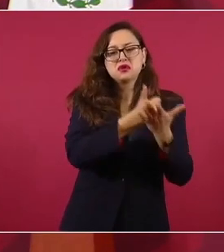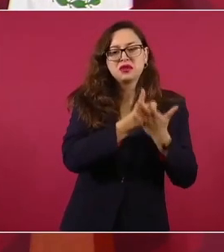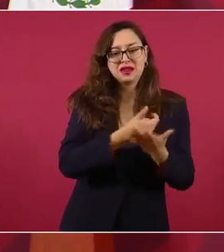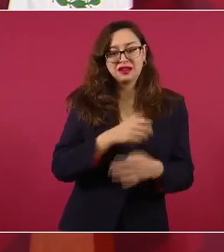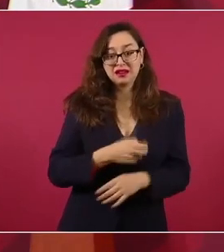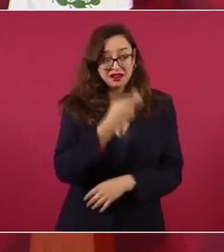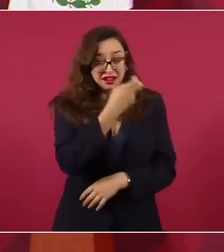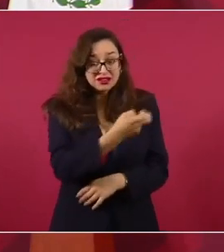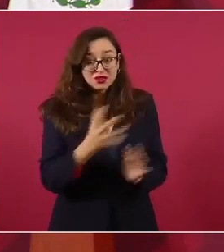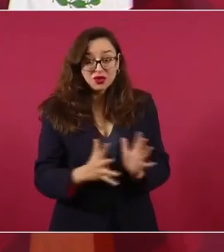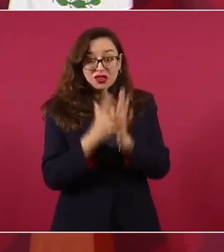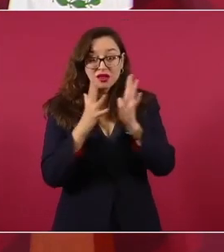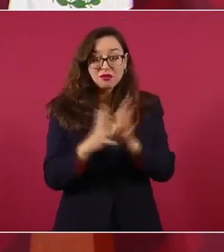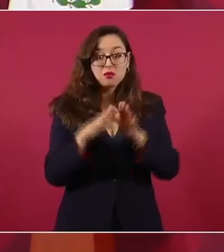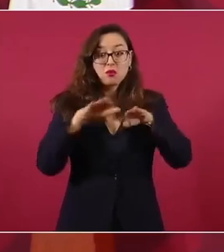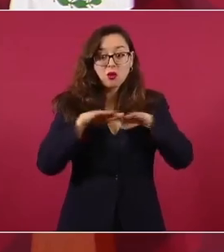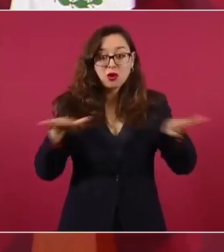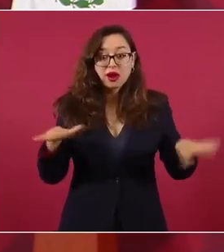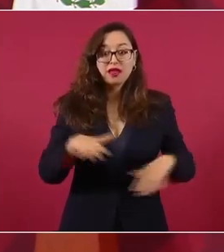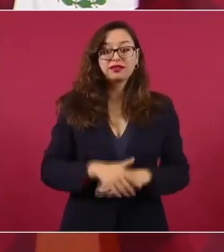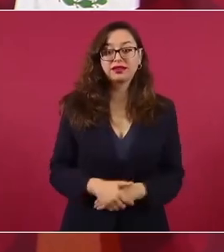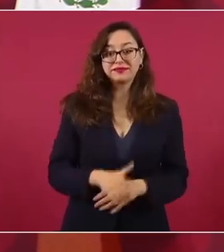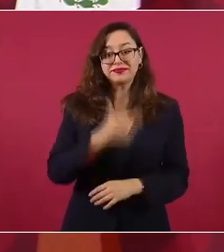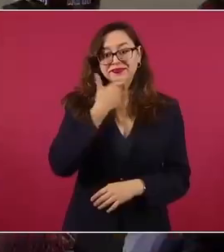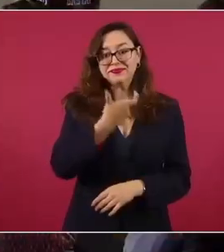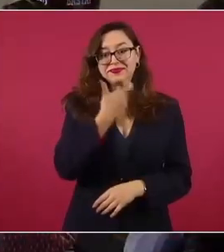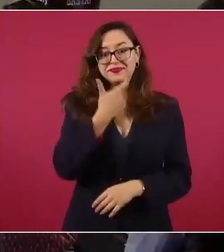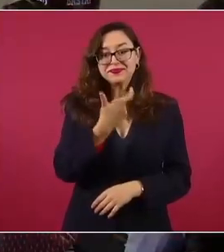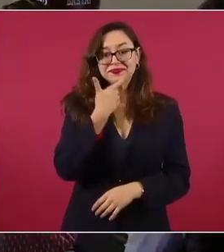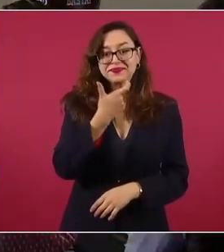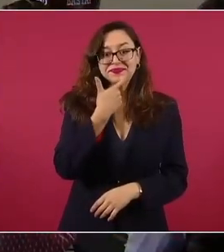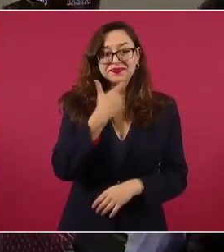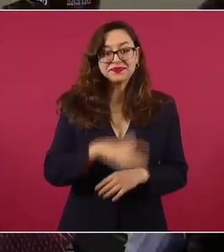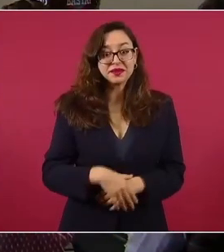los que participaron en el fraude del 2006,